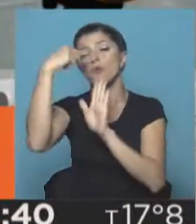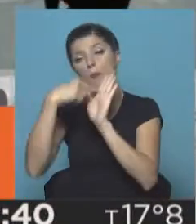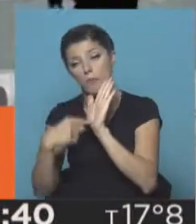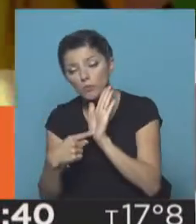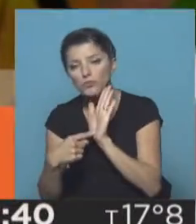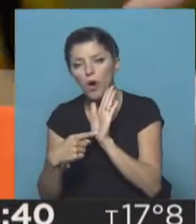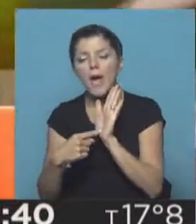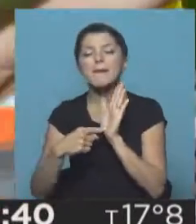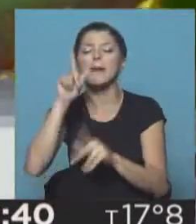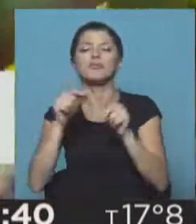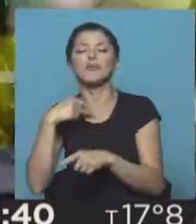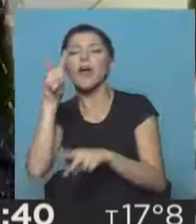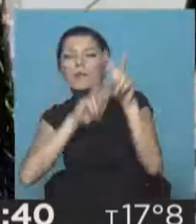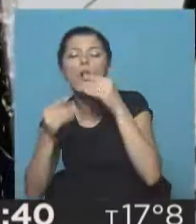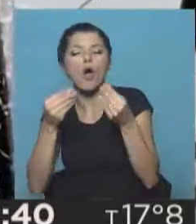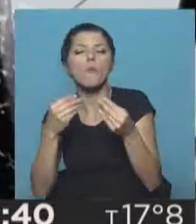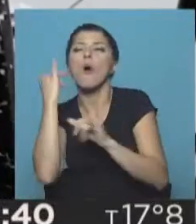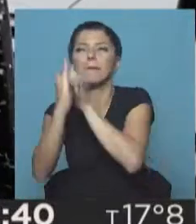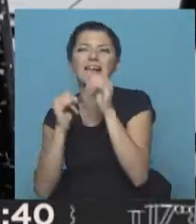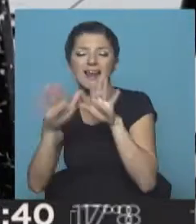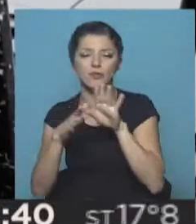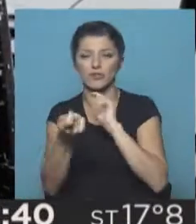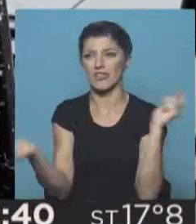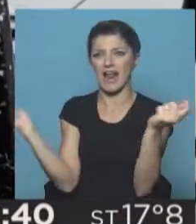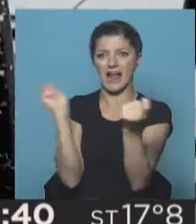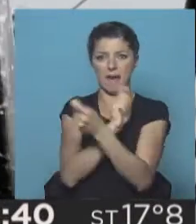para quienes busquen explicar el fenómeno y el cambio de época.